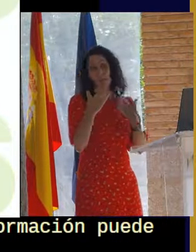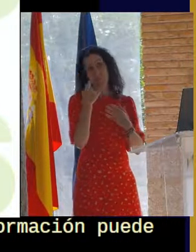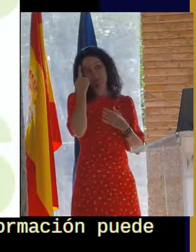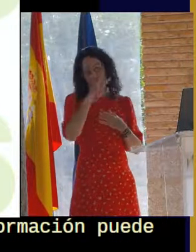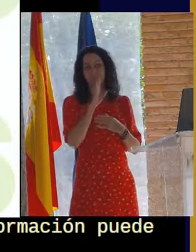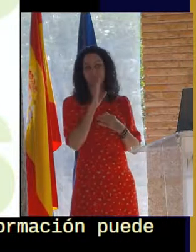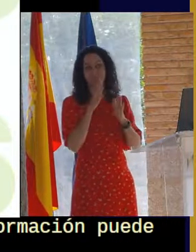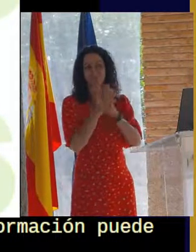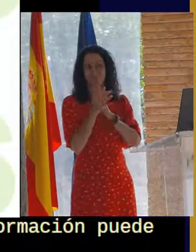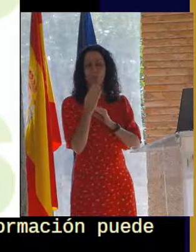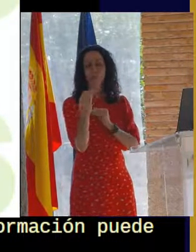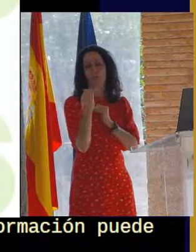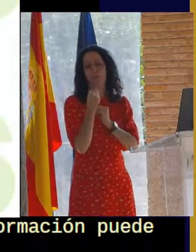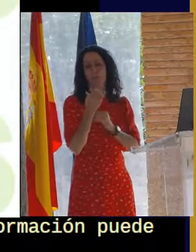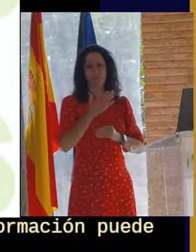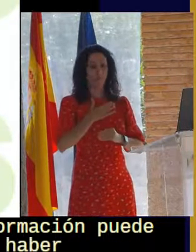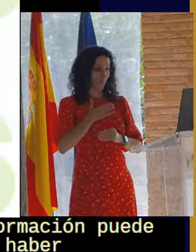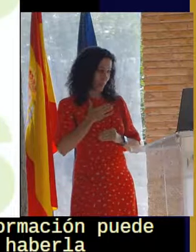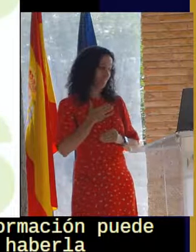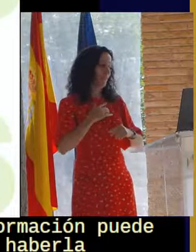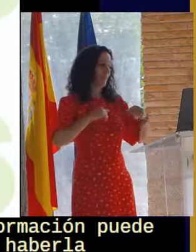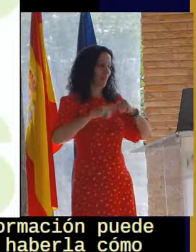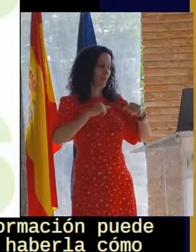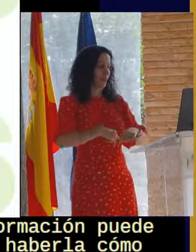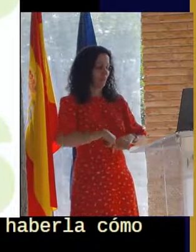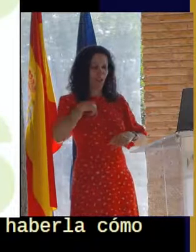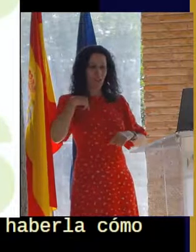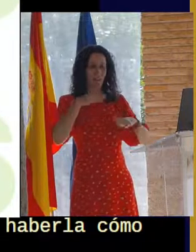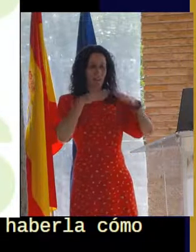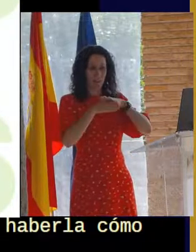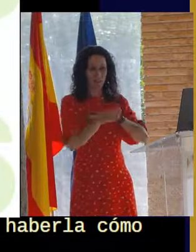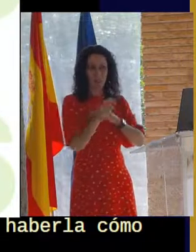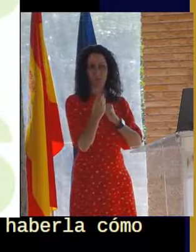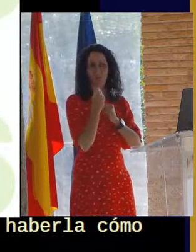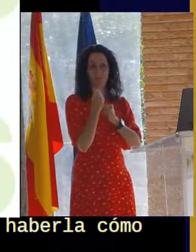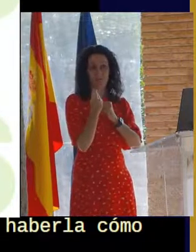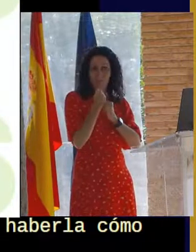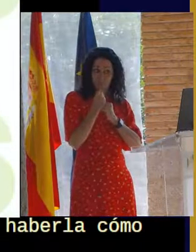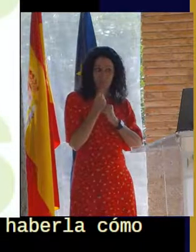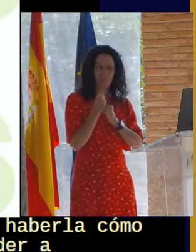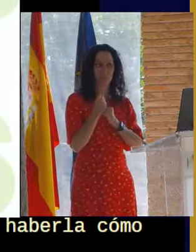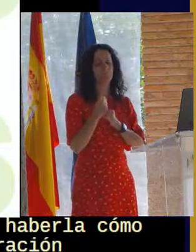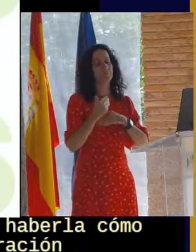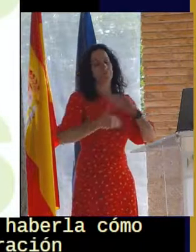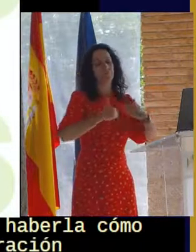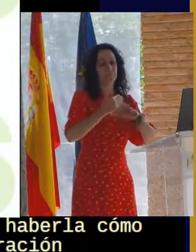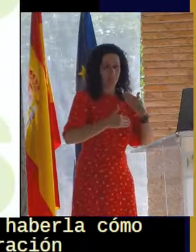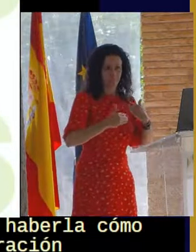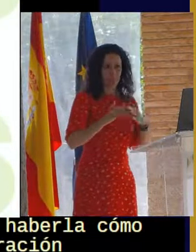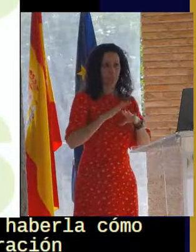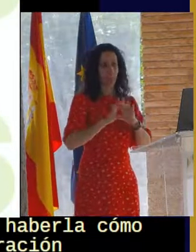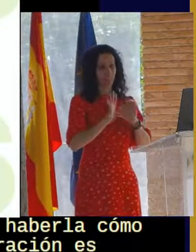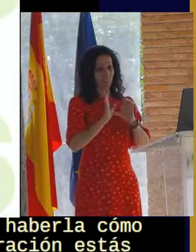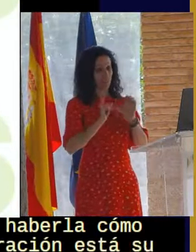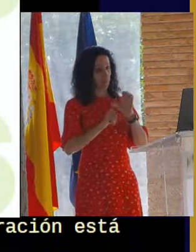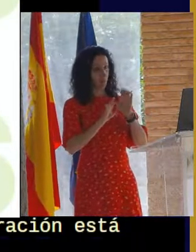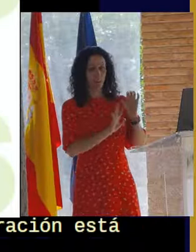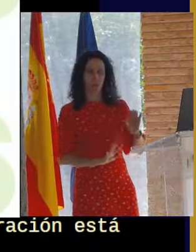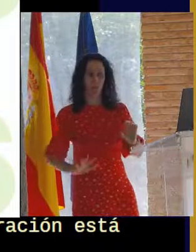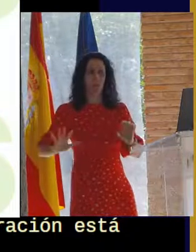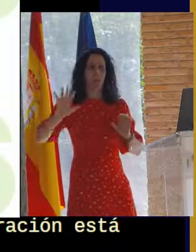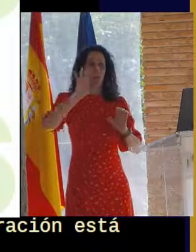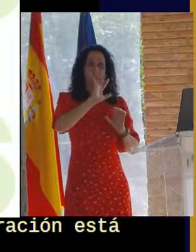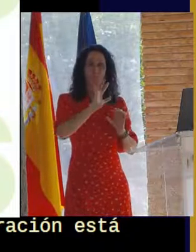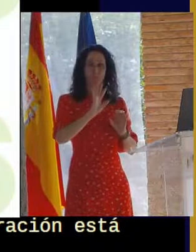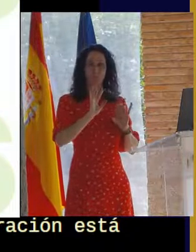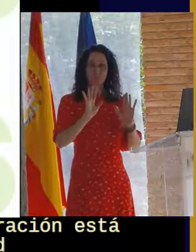intérprete de lengua de signo y debería haberla como os explicaba antes el servicio que ofrece la federación eh está subvencionado por la